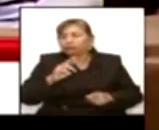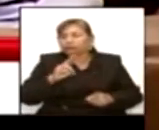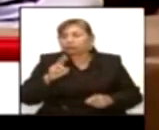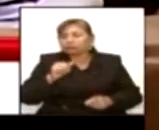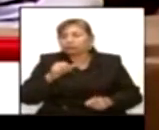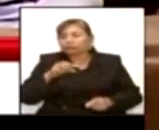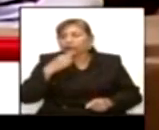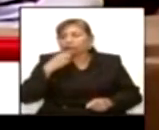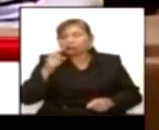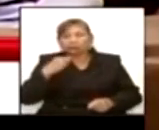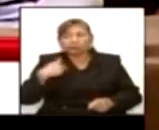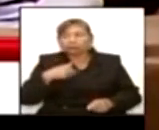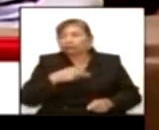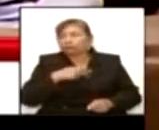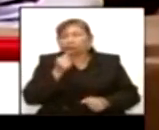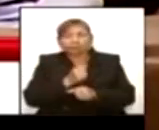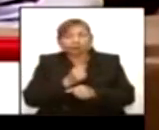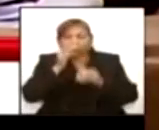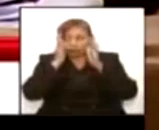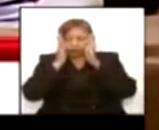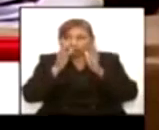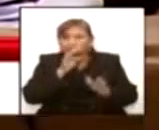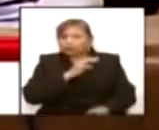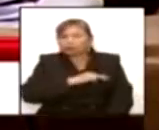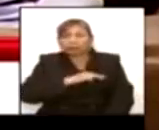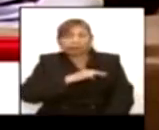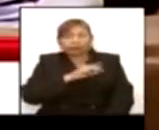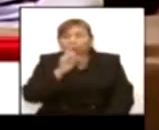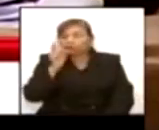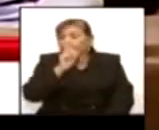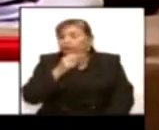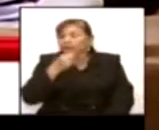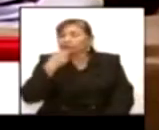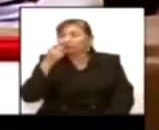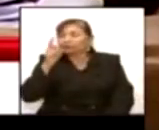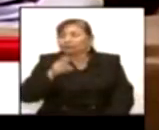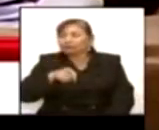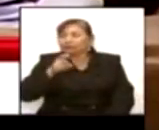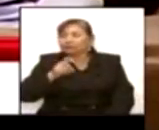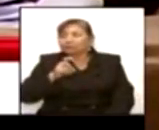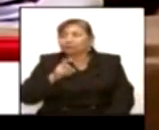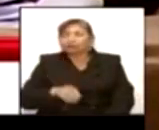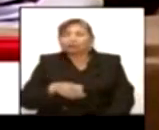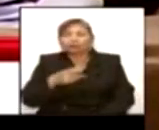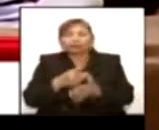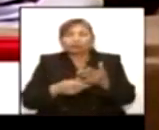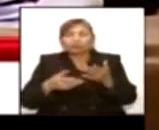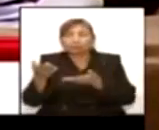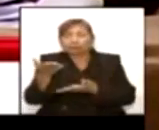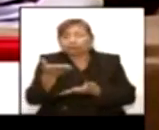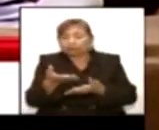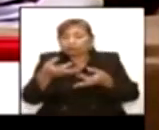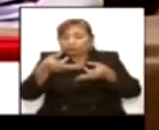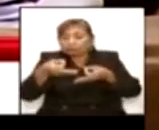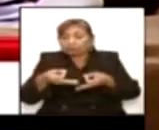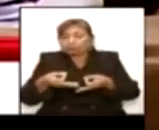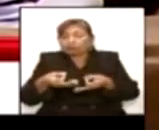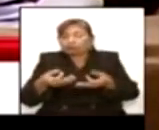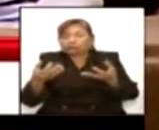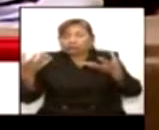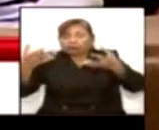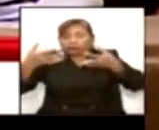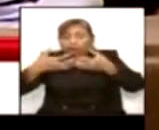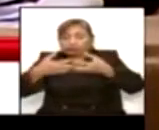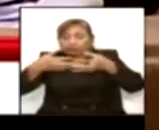terapéutico. Esa no es nuestra función ni nuestra misión. Era la necesidad de que ellos accedan realmente a un